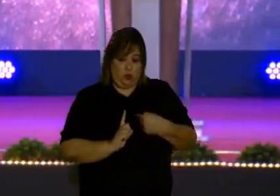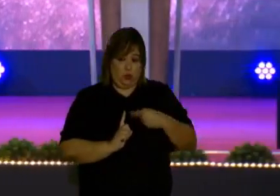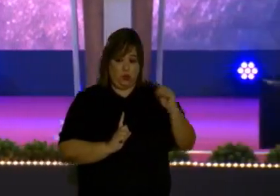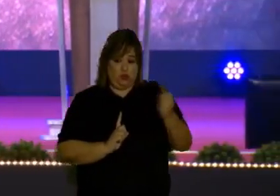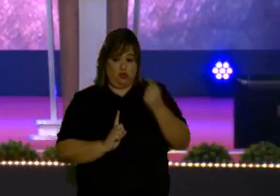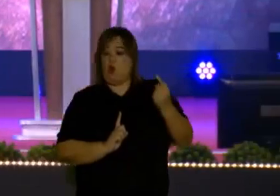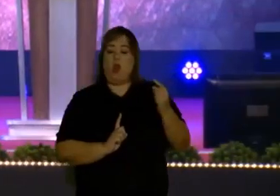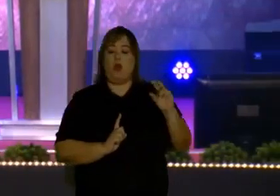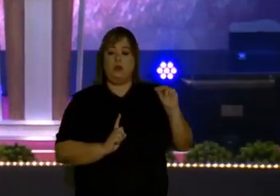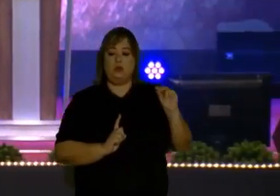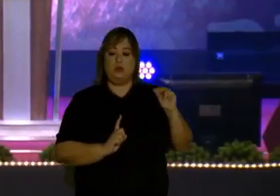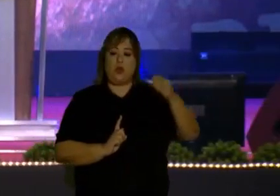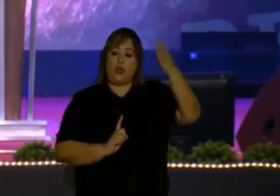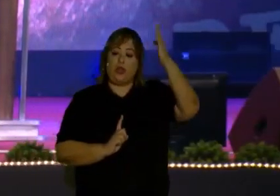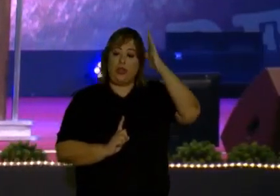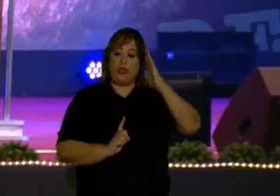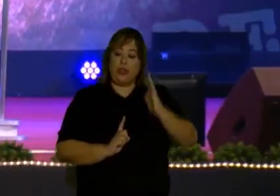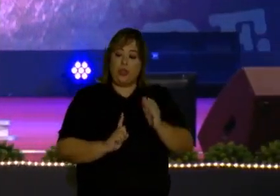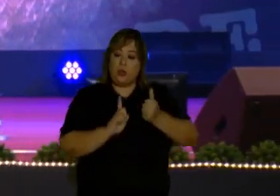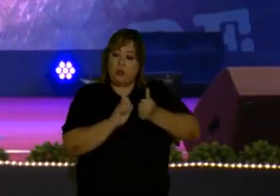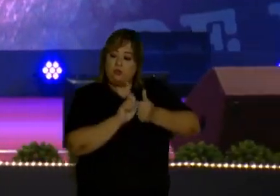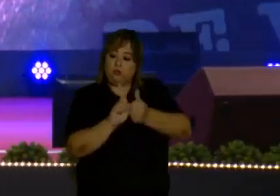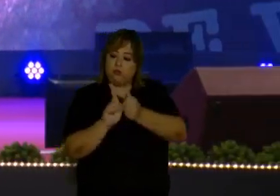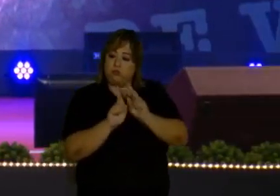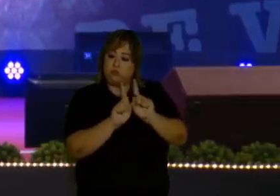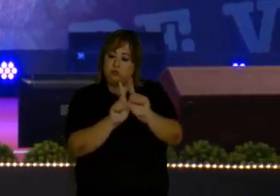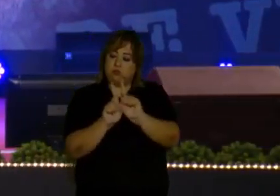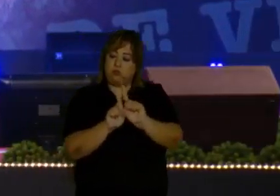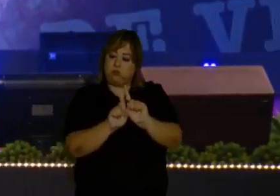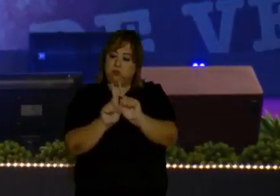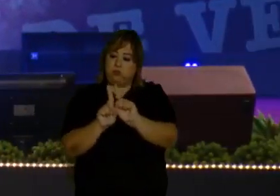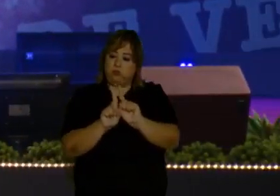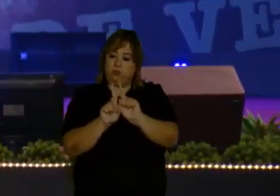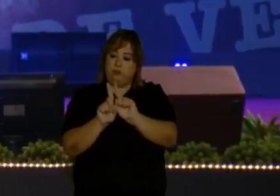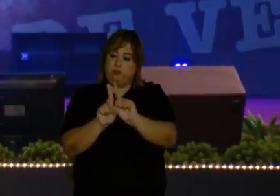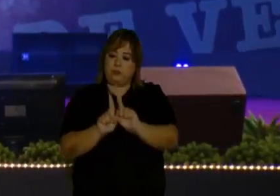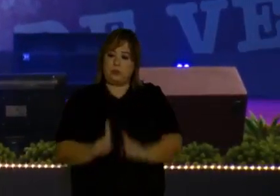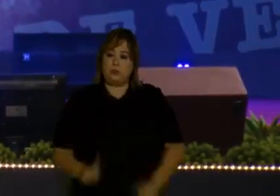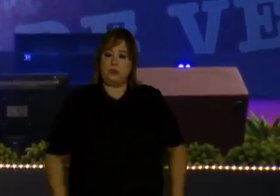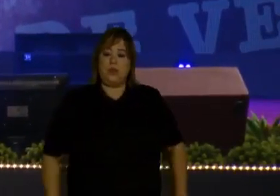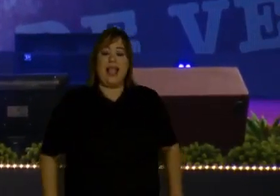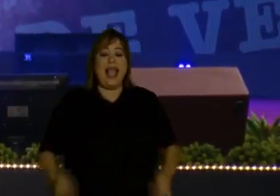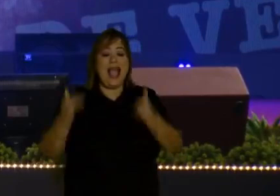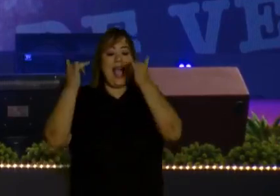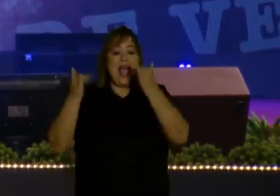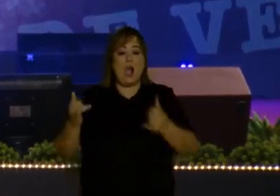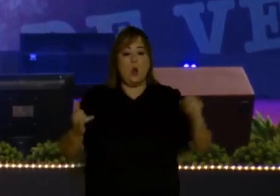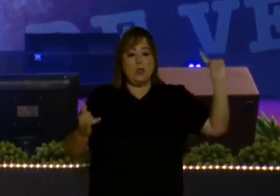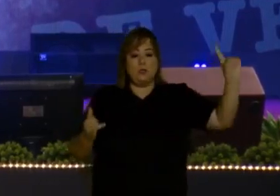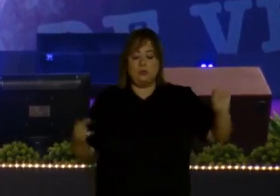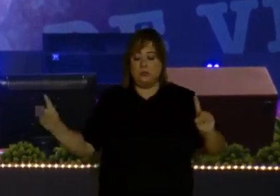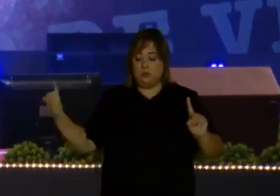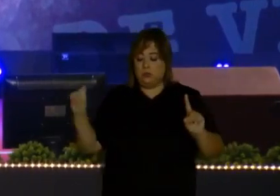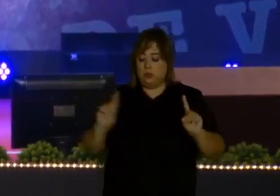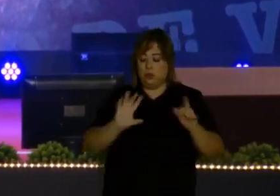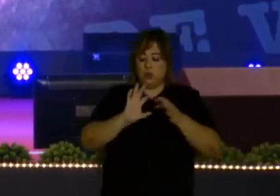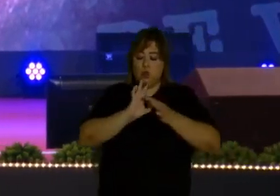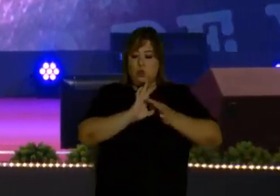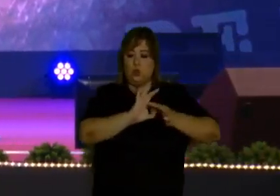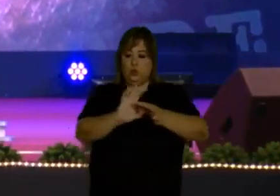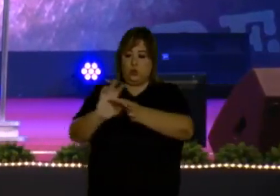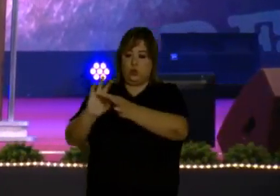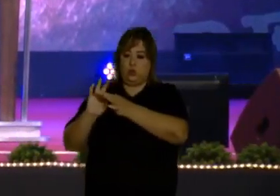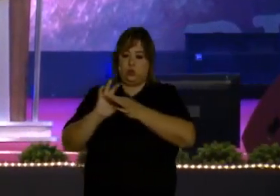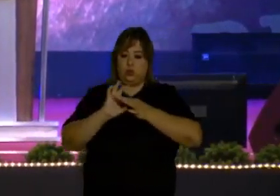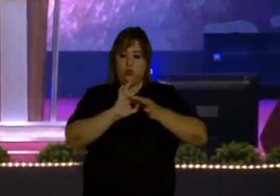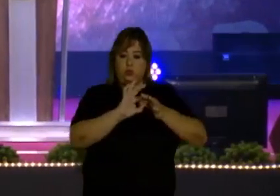Como el Señor le limpió el testimonio, es el amor que el Señor nos tiene. Vamos a unirnos como Dios manda que nos unamos. Vamos a cubrirle